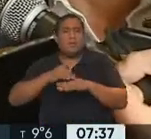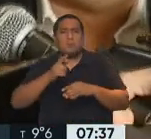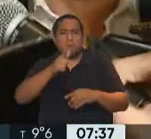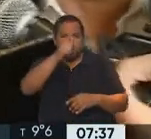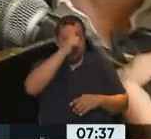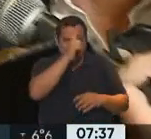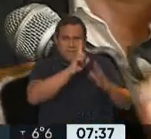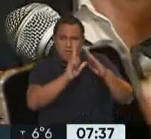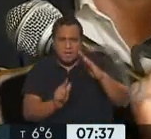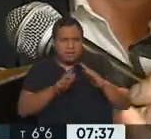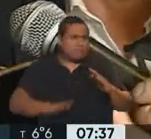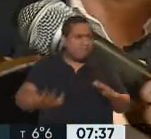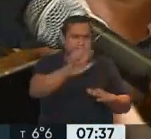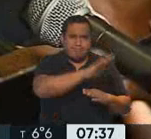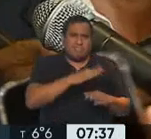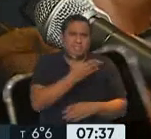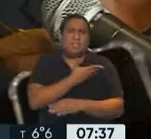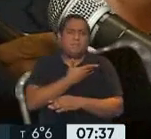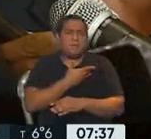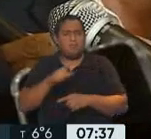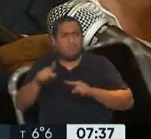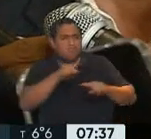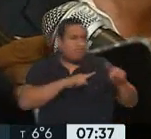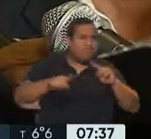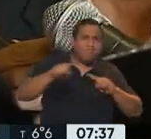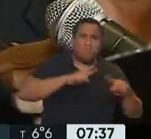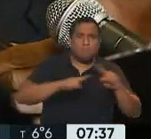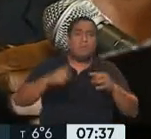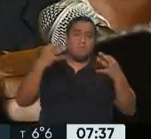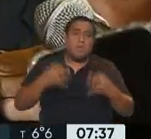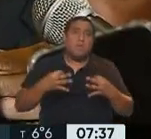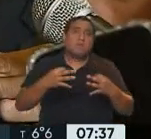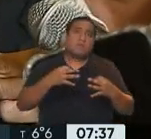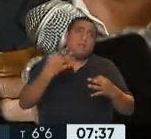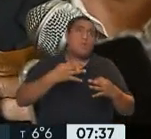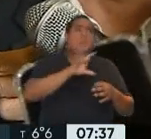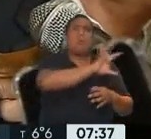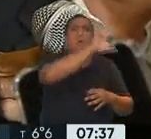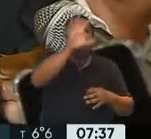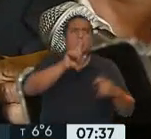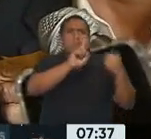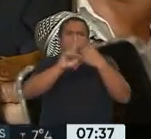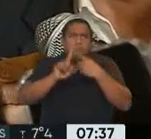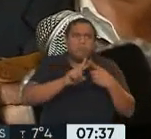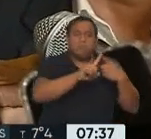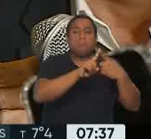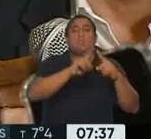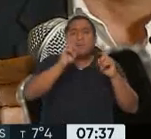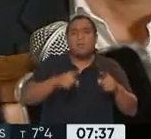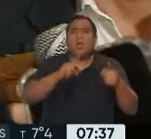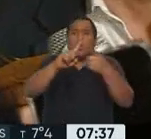es clave para poder coordinar de la mejor manera con las fuerzas provinciales y con la coordinación que tenemos